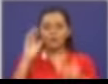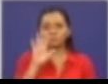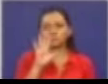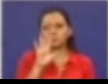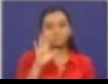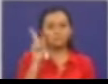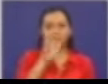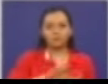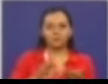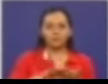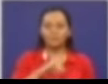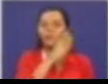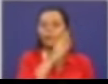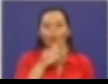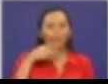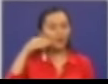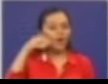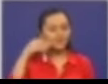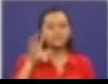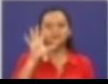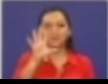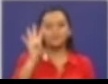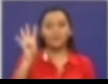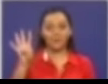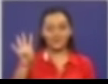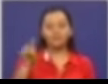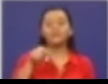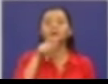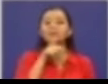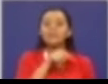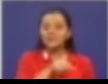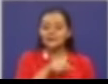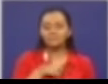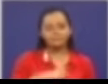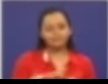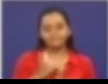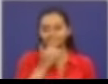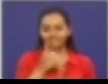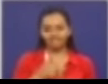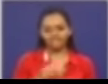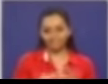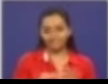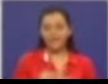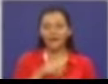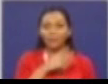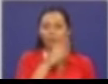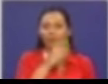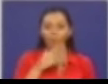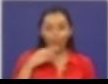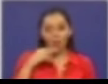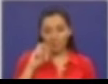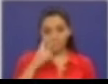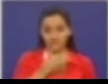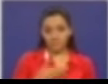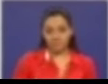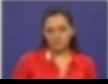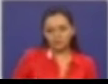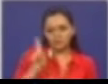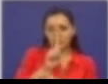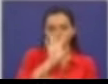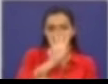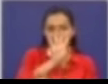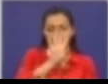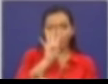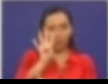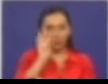Gutiérrez 40, con Palacio 29% y nosotros con la renegociación más exitosa de la